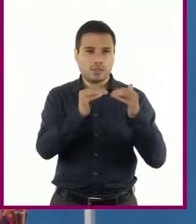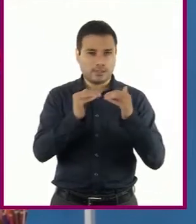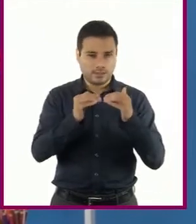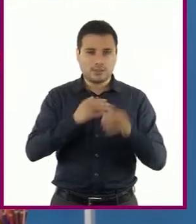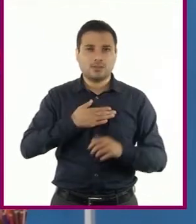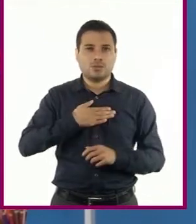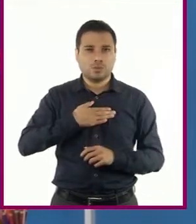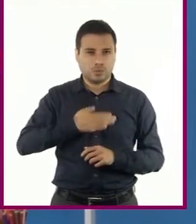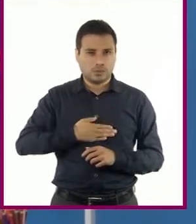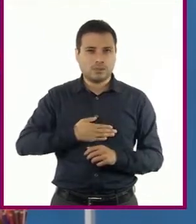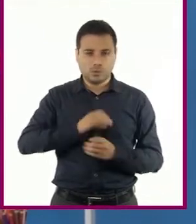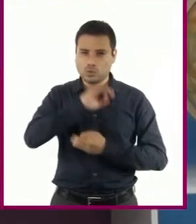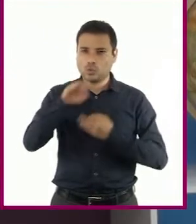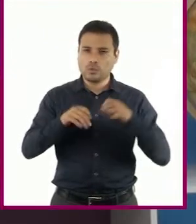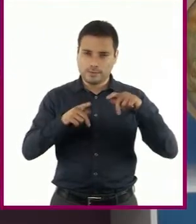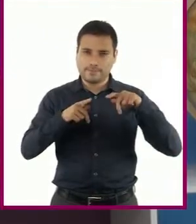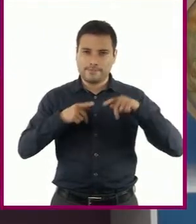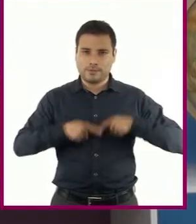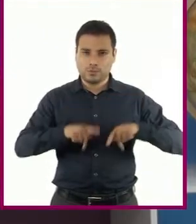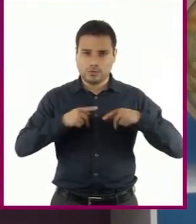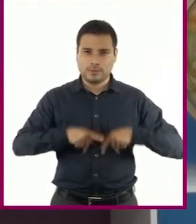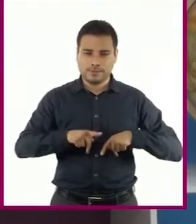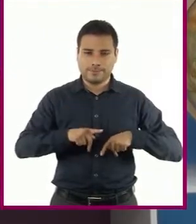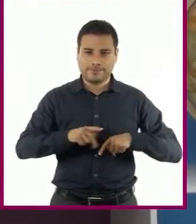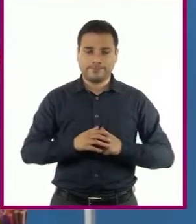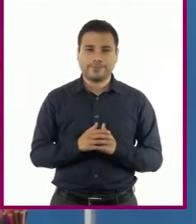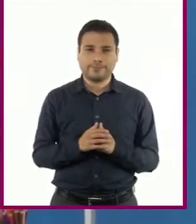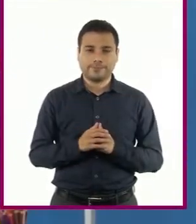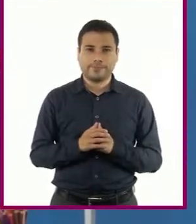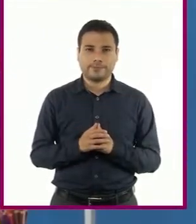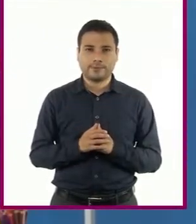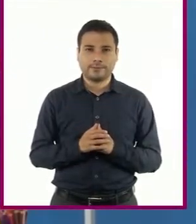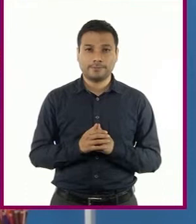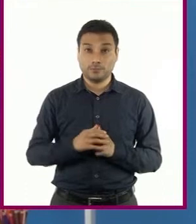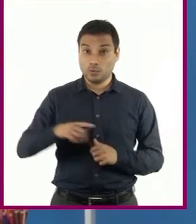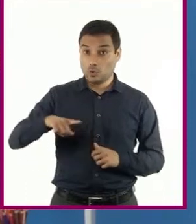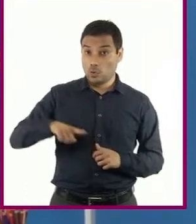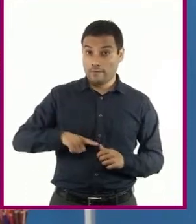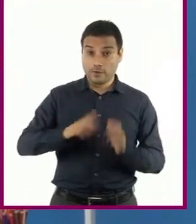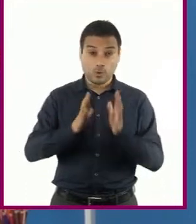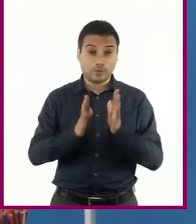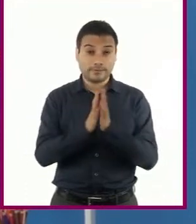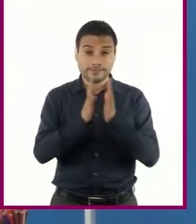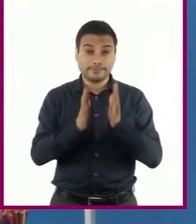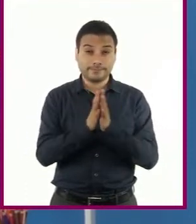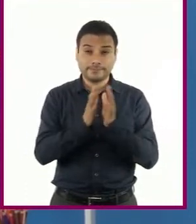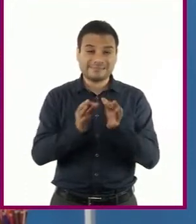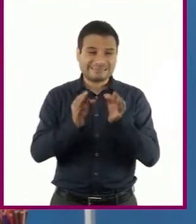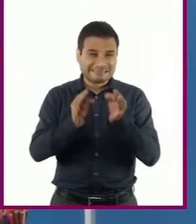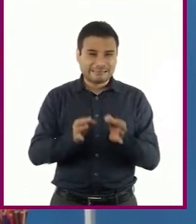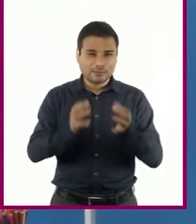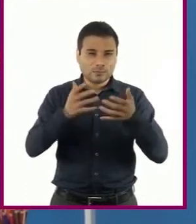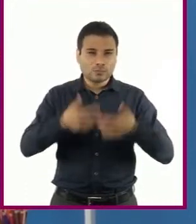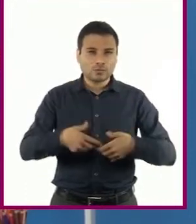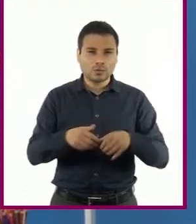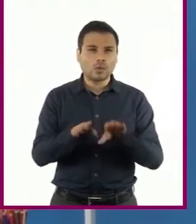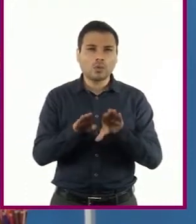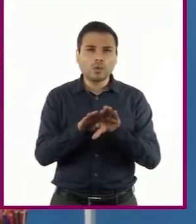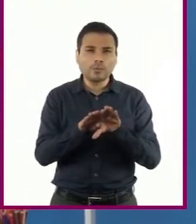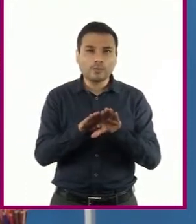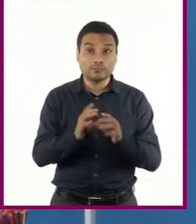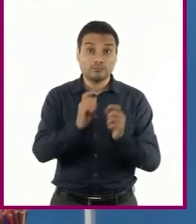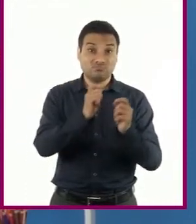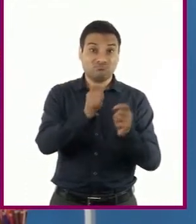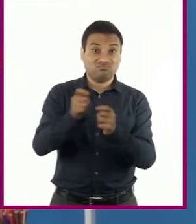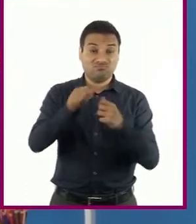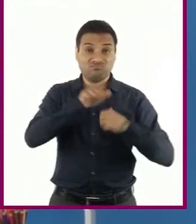justicia para toda la población. Para que un régimen democrático funcione, no basta con tener autoridades y